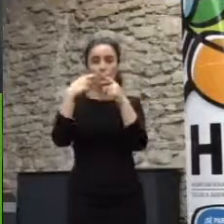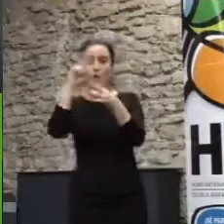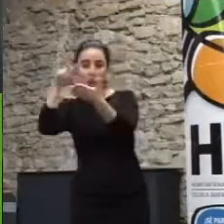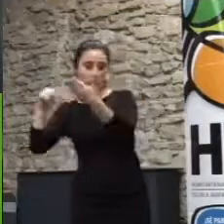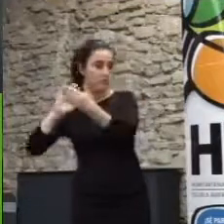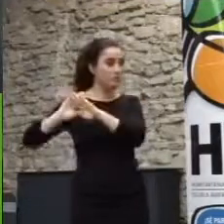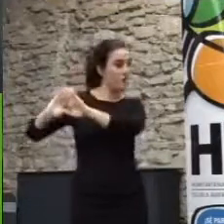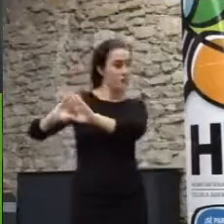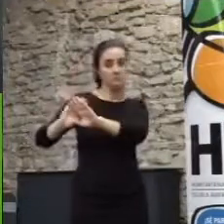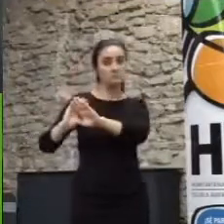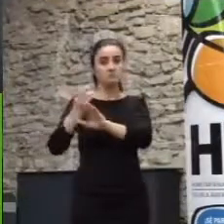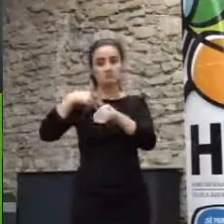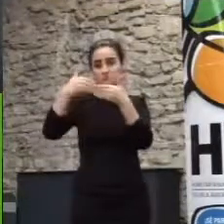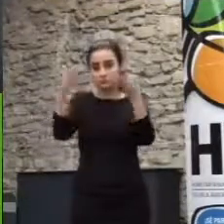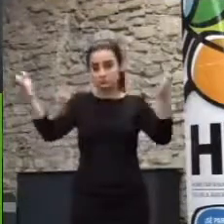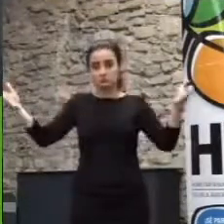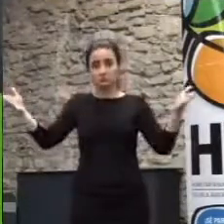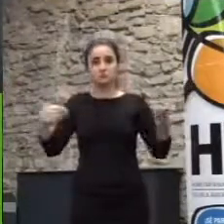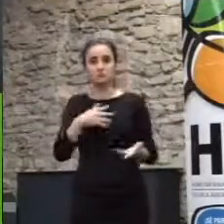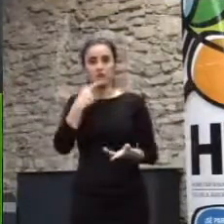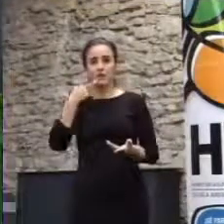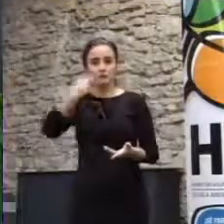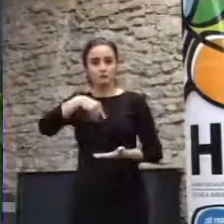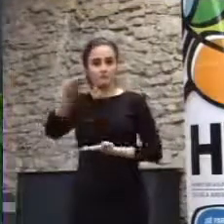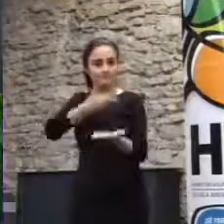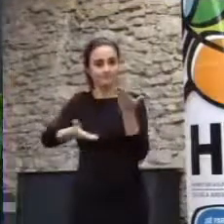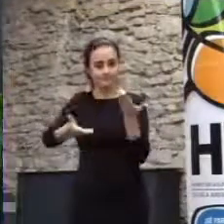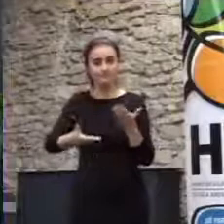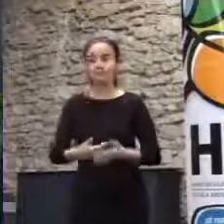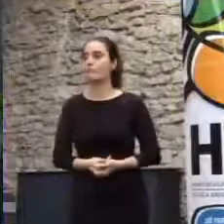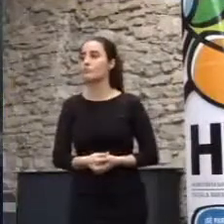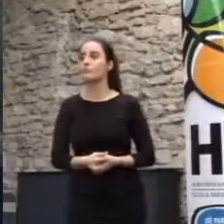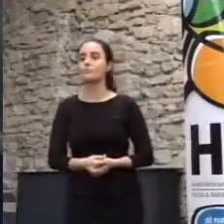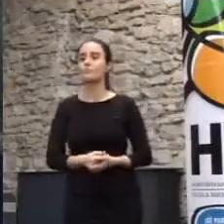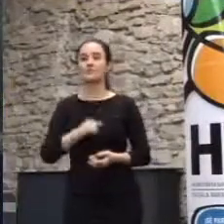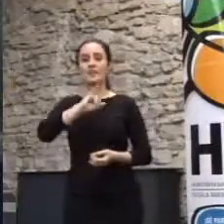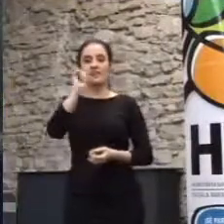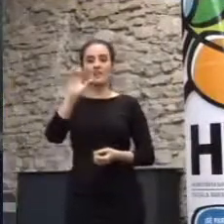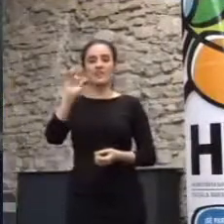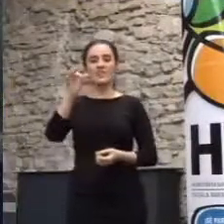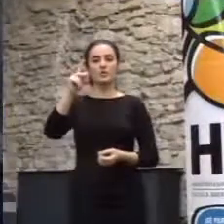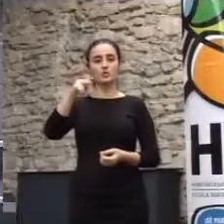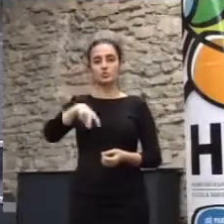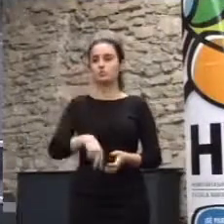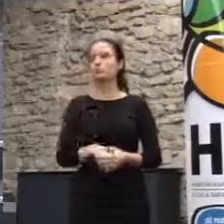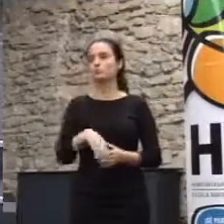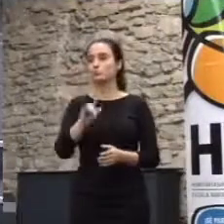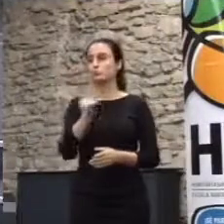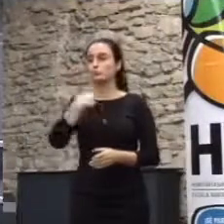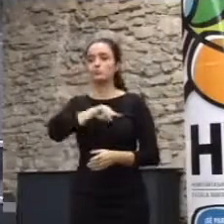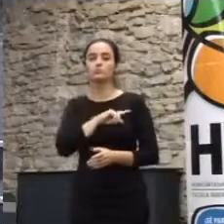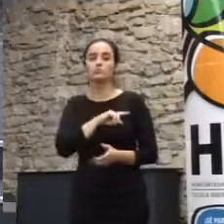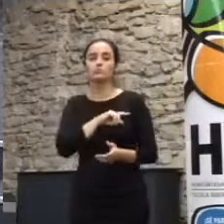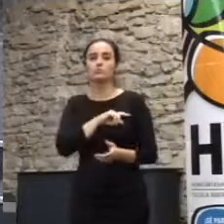porque precisamente son a quienes queremos servir, ¿no? ¿Y Chaso? En nuestro caso no hacemos nada en concreto porque no nos lo